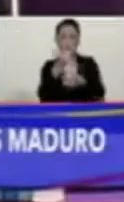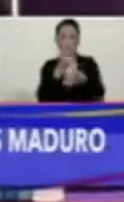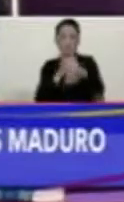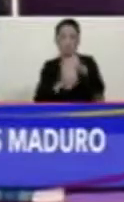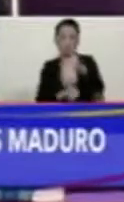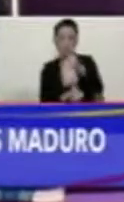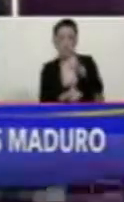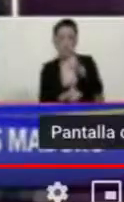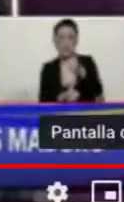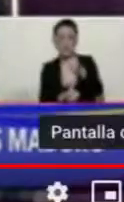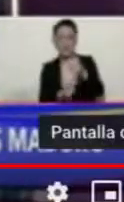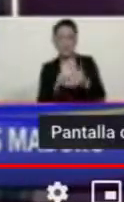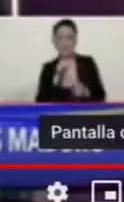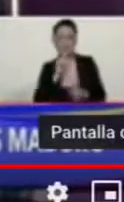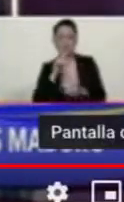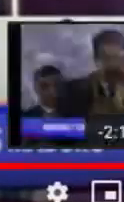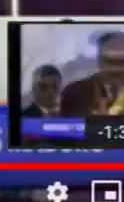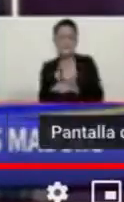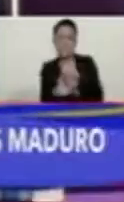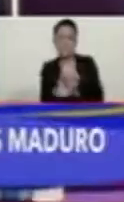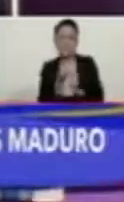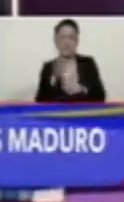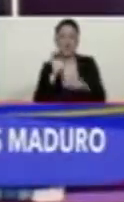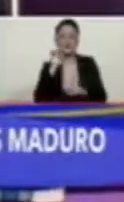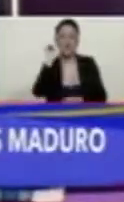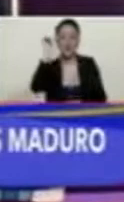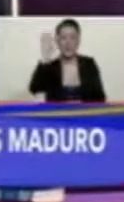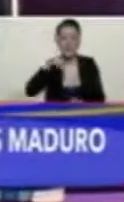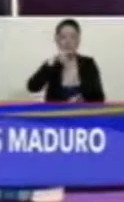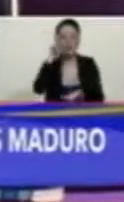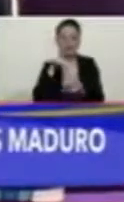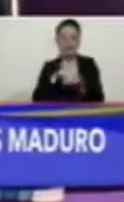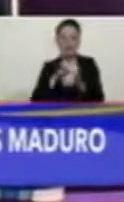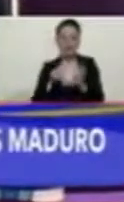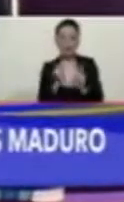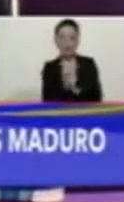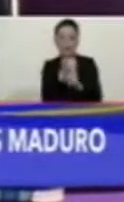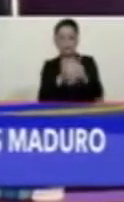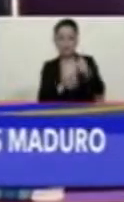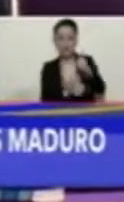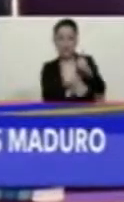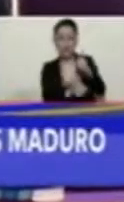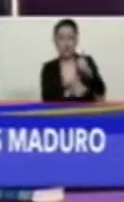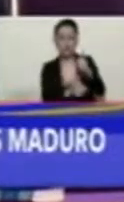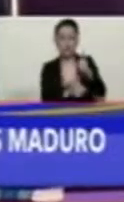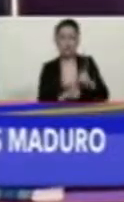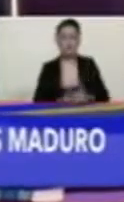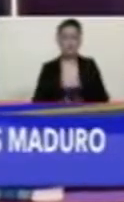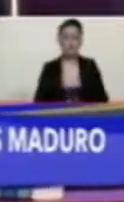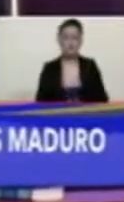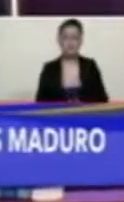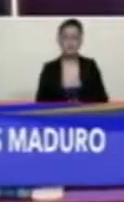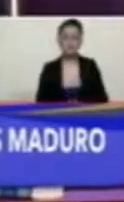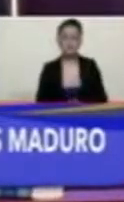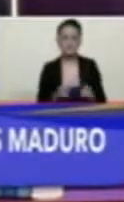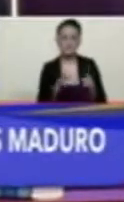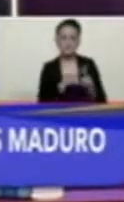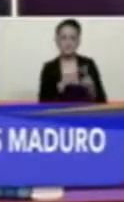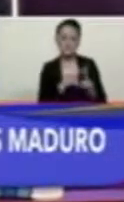soberanía originaria y plenipotenciaria Asamblea Nacional Constituyente. Decreta,